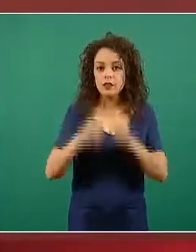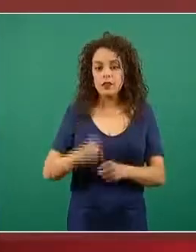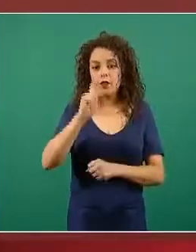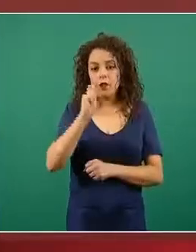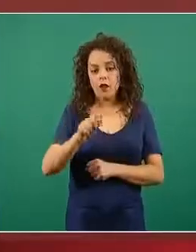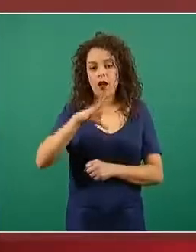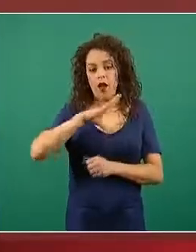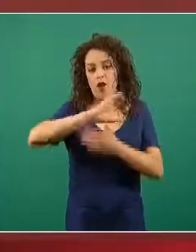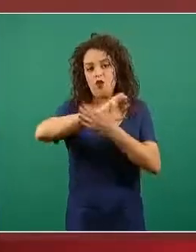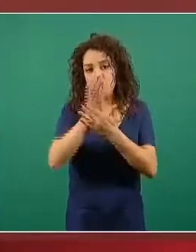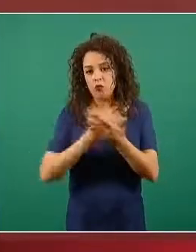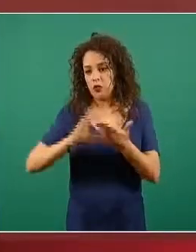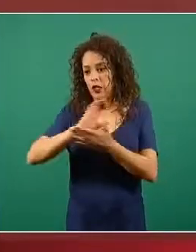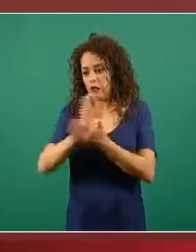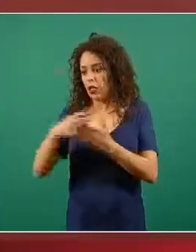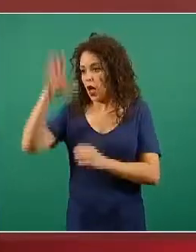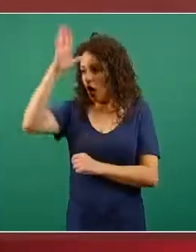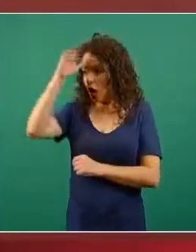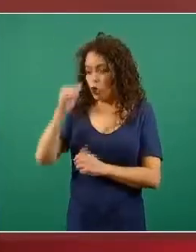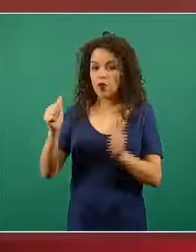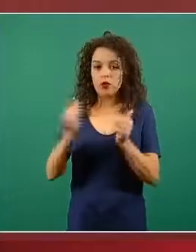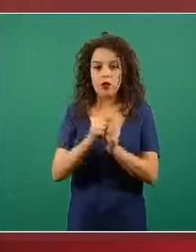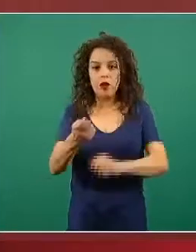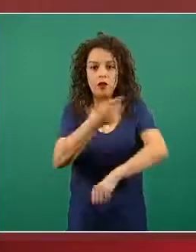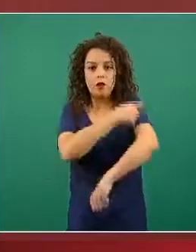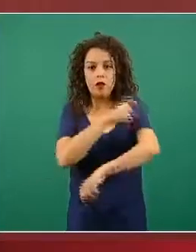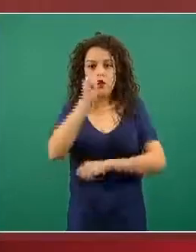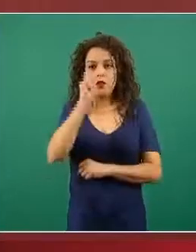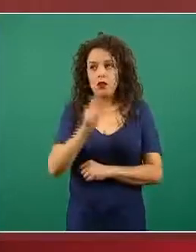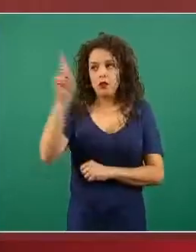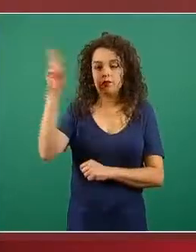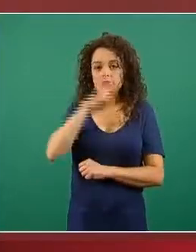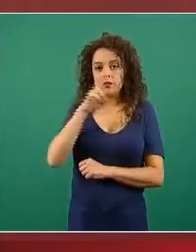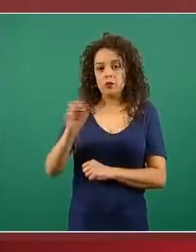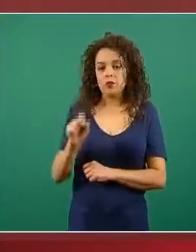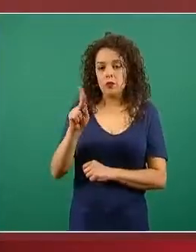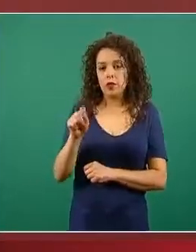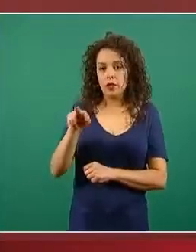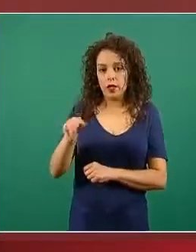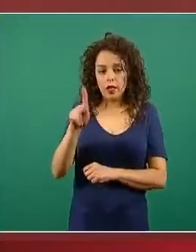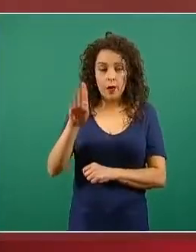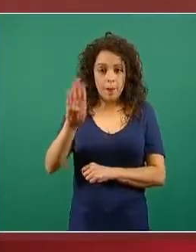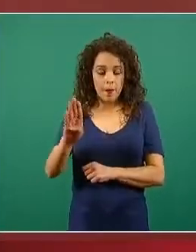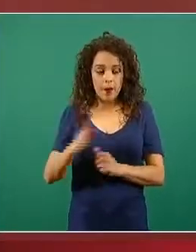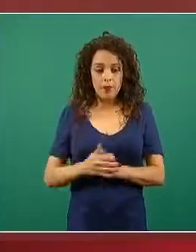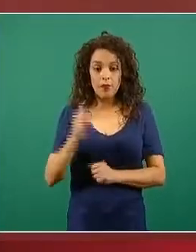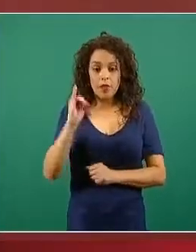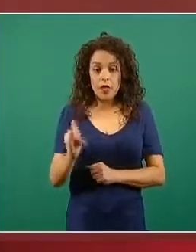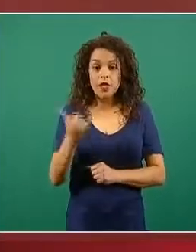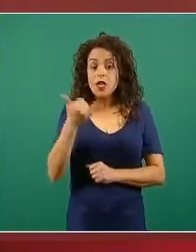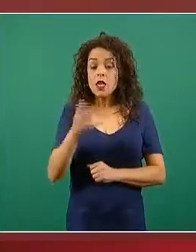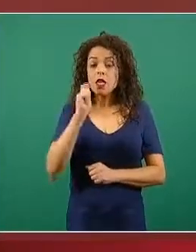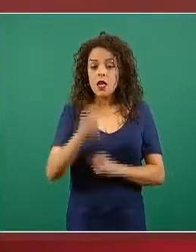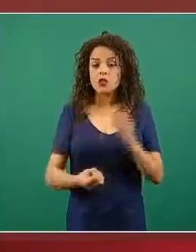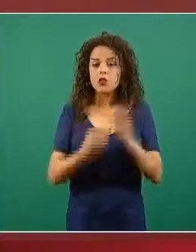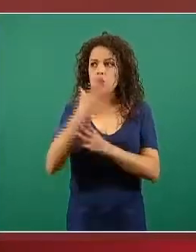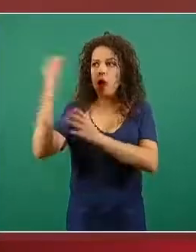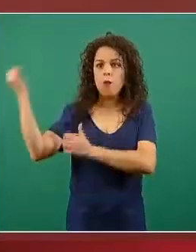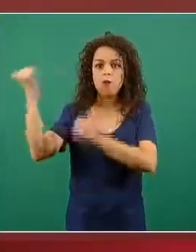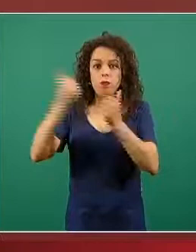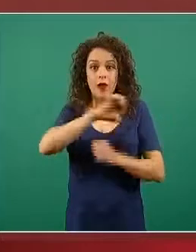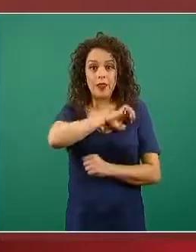contratos de la vacuna Sputnik V y también este posible nuevo embarque especial